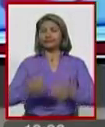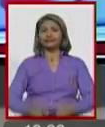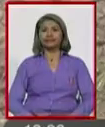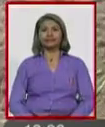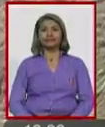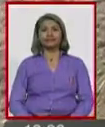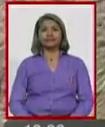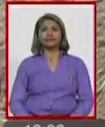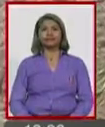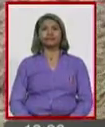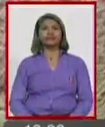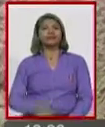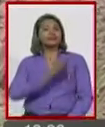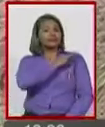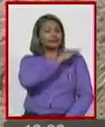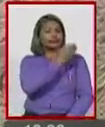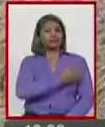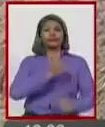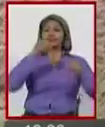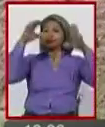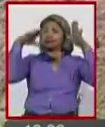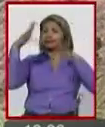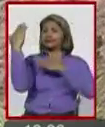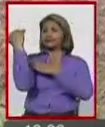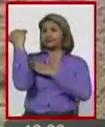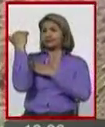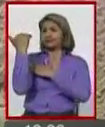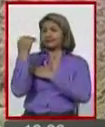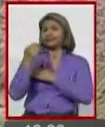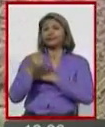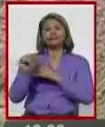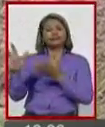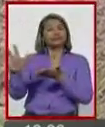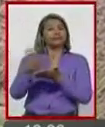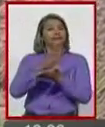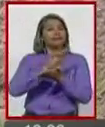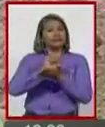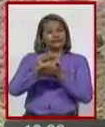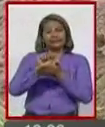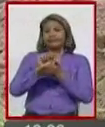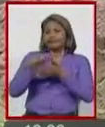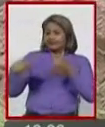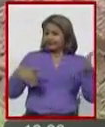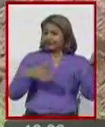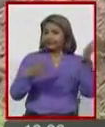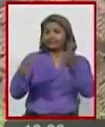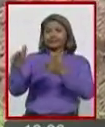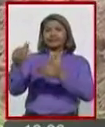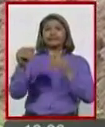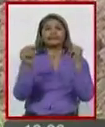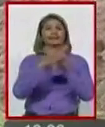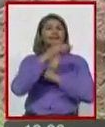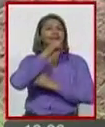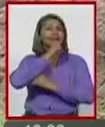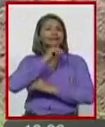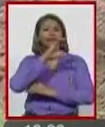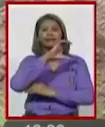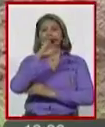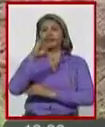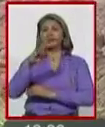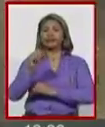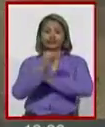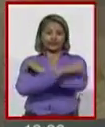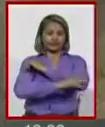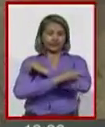zona. La intensa lluvia que se registró en Santa Cruz arrasó con la capa asfáltica de la carretera antigua a Cochabamba, aquí en el municipio